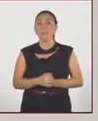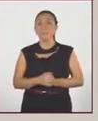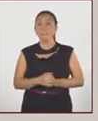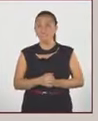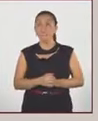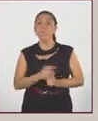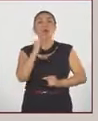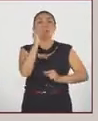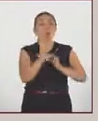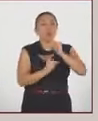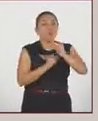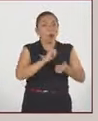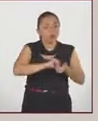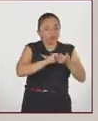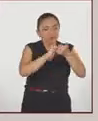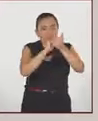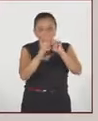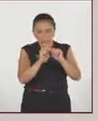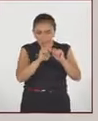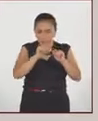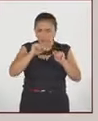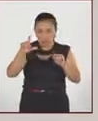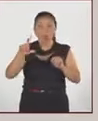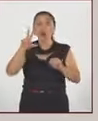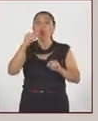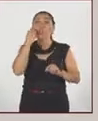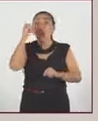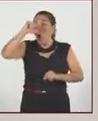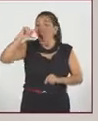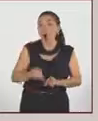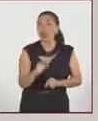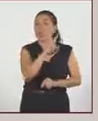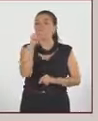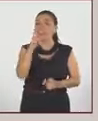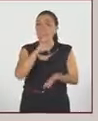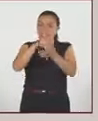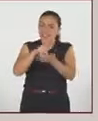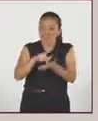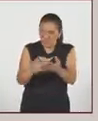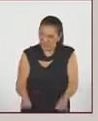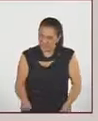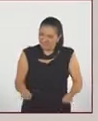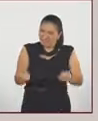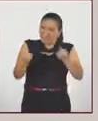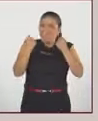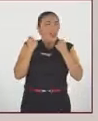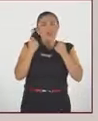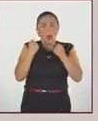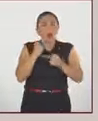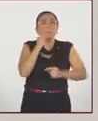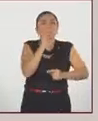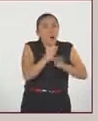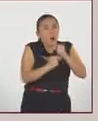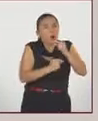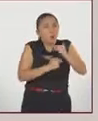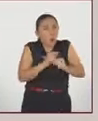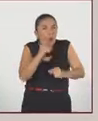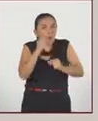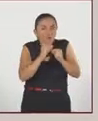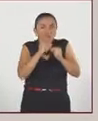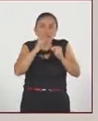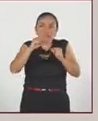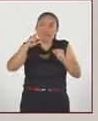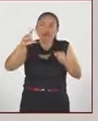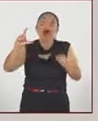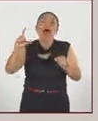progresión gradual es muy importante, no querer levantar 100 kilos el primer día, ¿no? Entonces hay que ir poco a poco, conforme vayamos avanzando